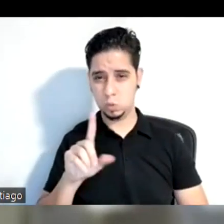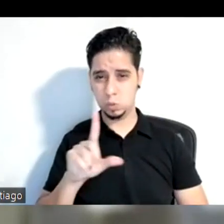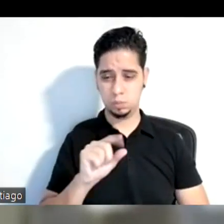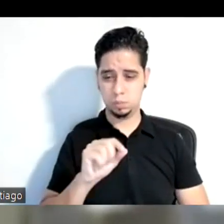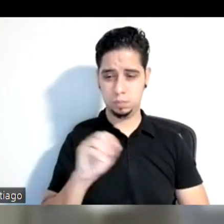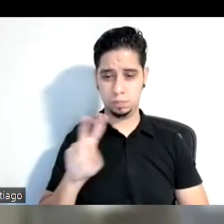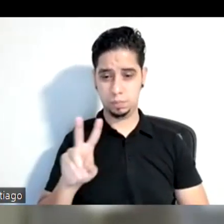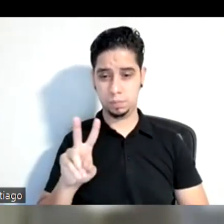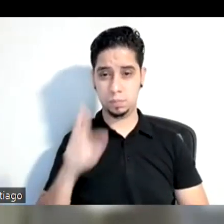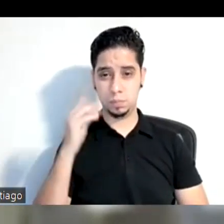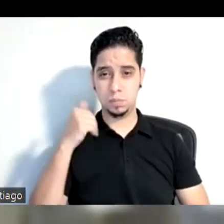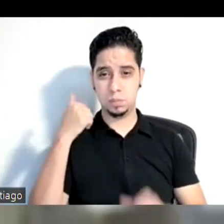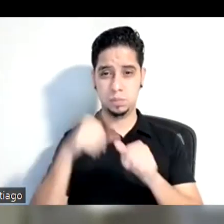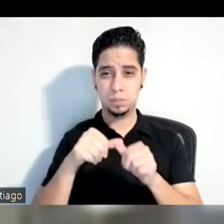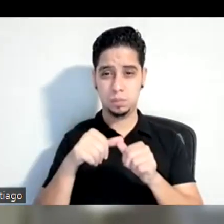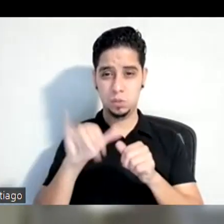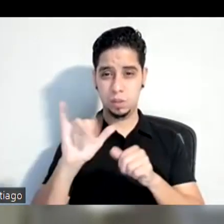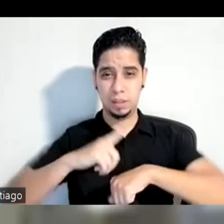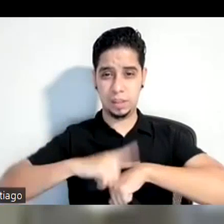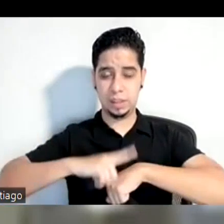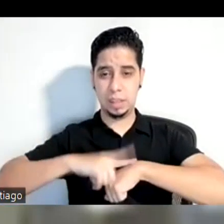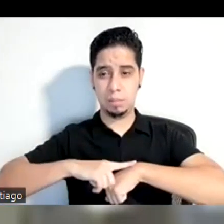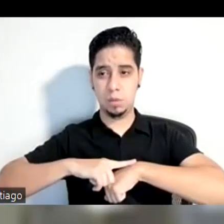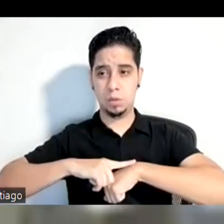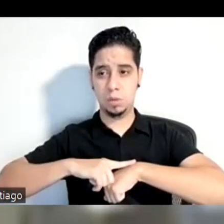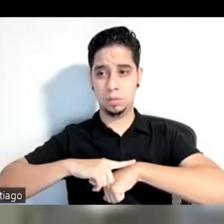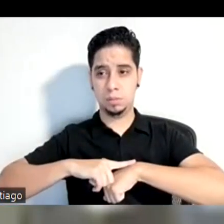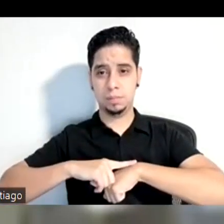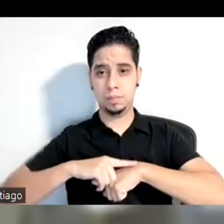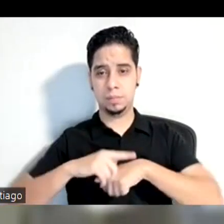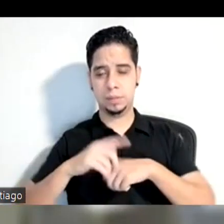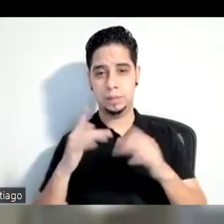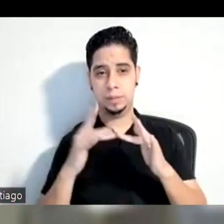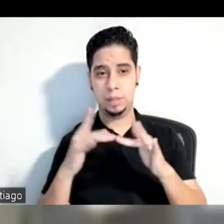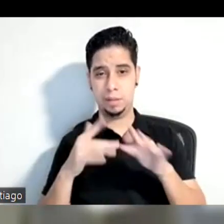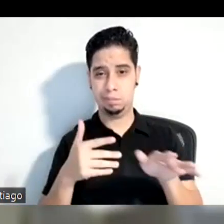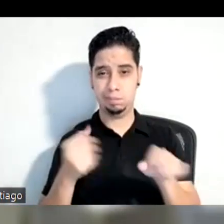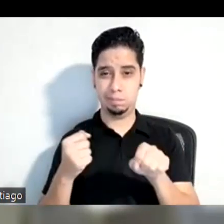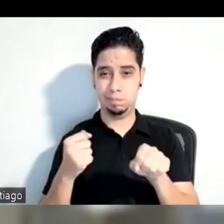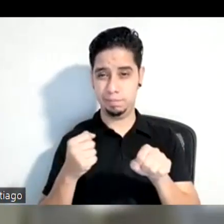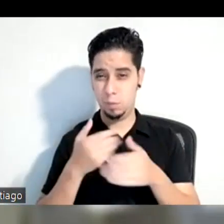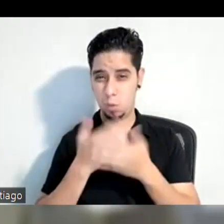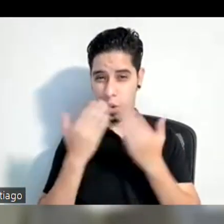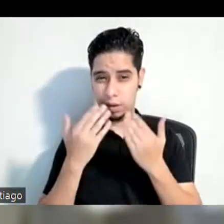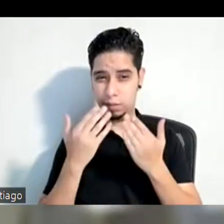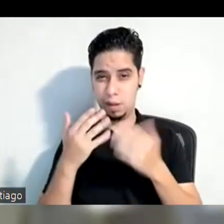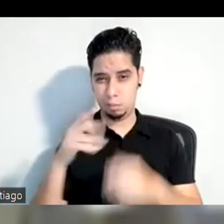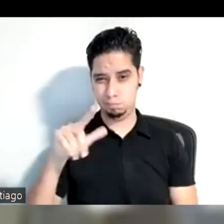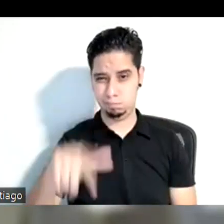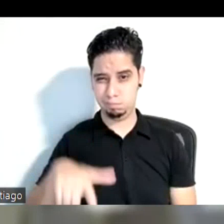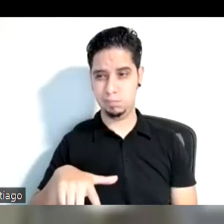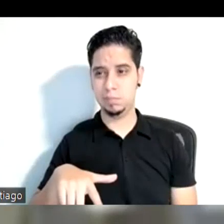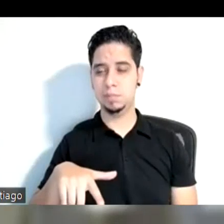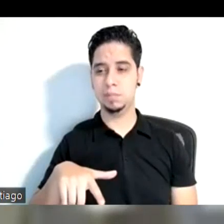que todavía a esa época el internet de alta velocidad no era muy de alta. Uh-huh. Con